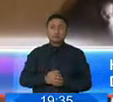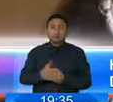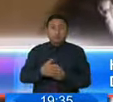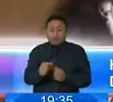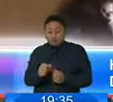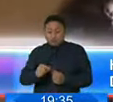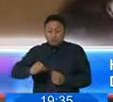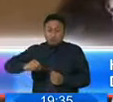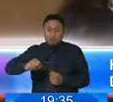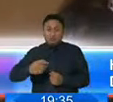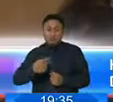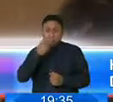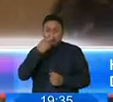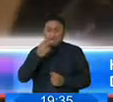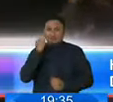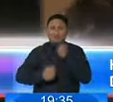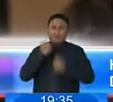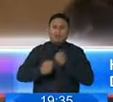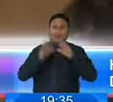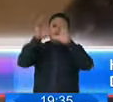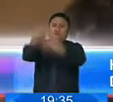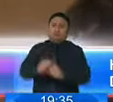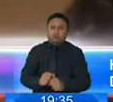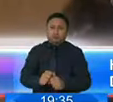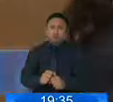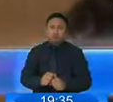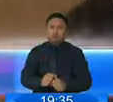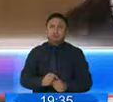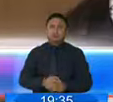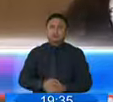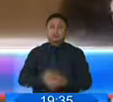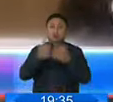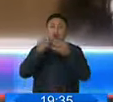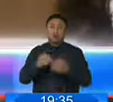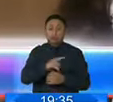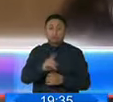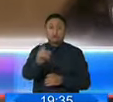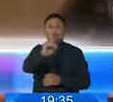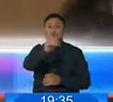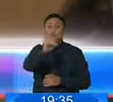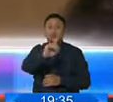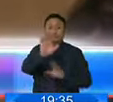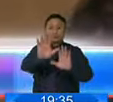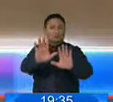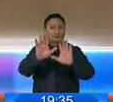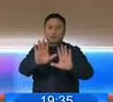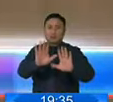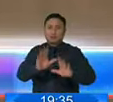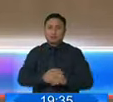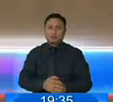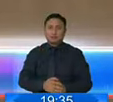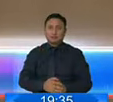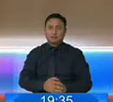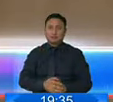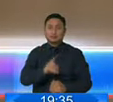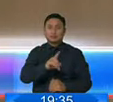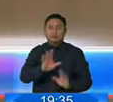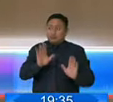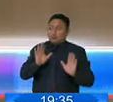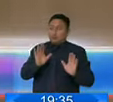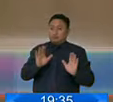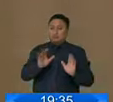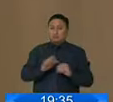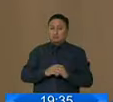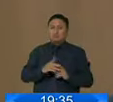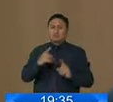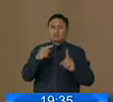dimos cuenta, corrimos hacia él y justo cuando le dije no, pare, y enseguida paró, estaba